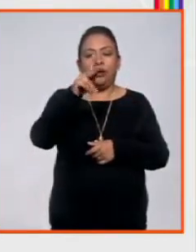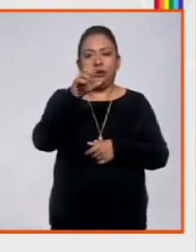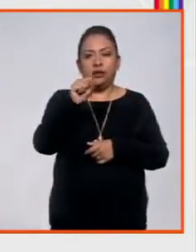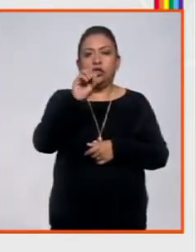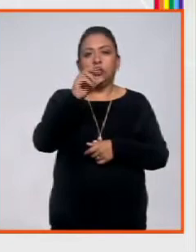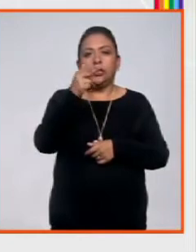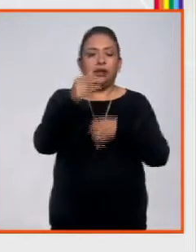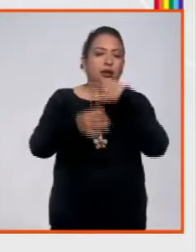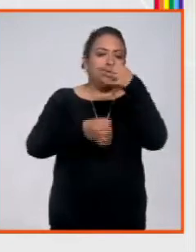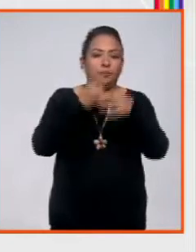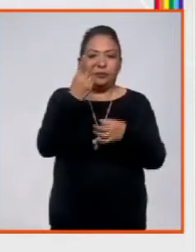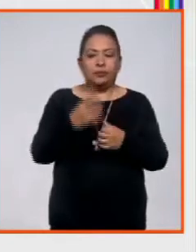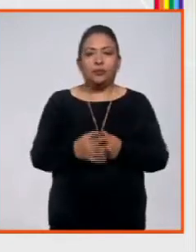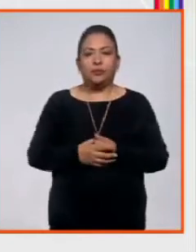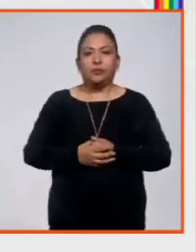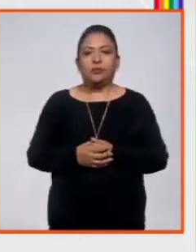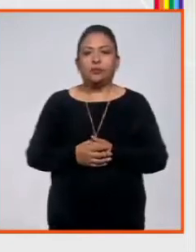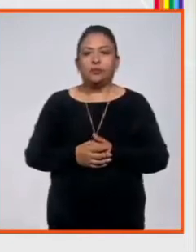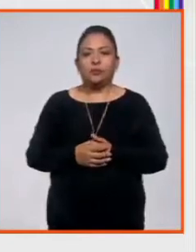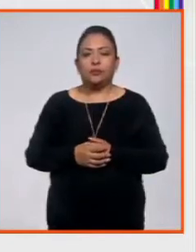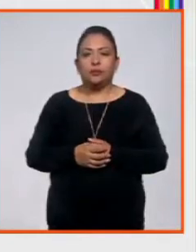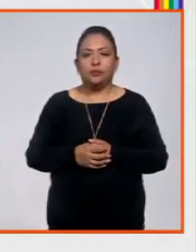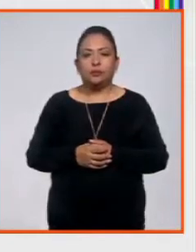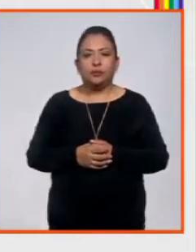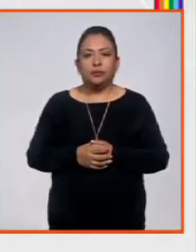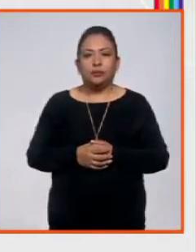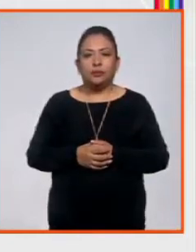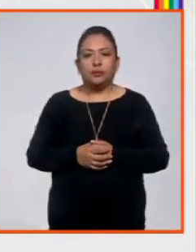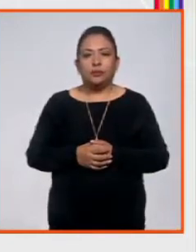oscar helguera noticias 22